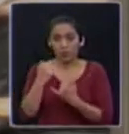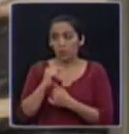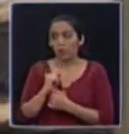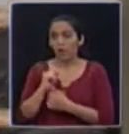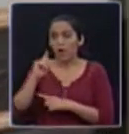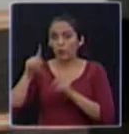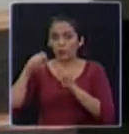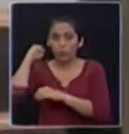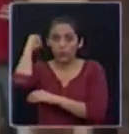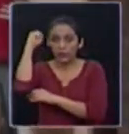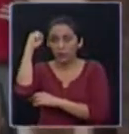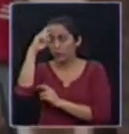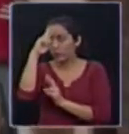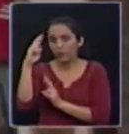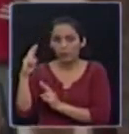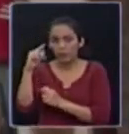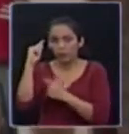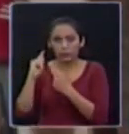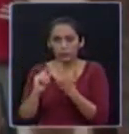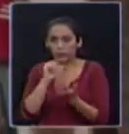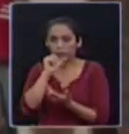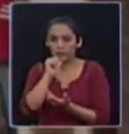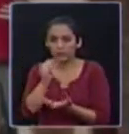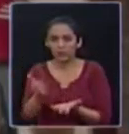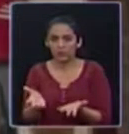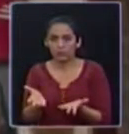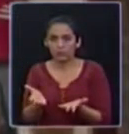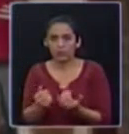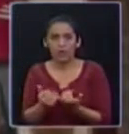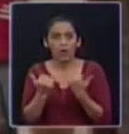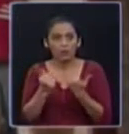sus derechos. Estamos hablando del destino de